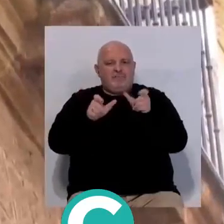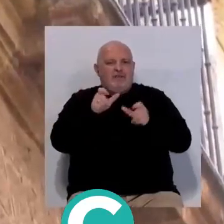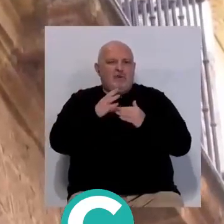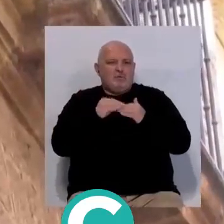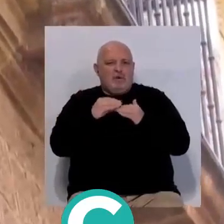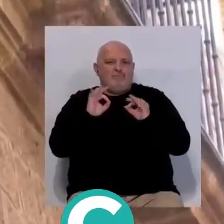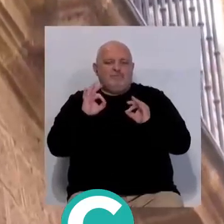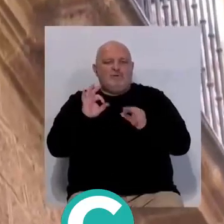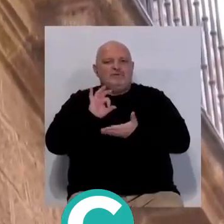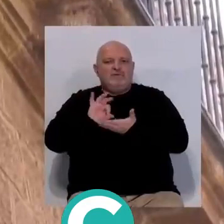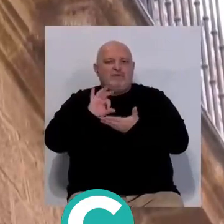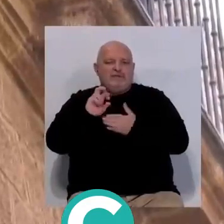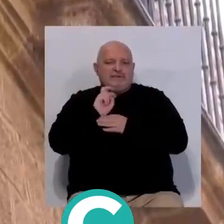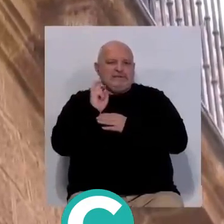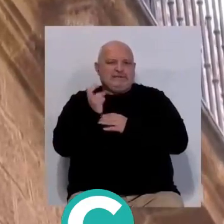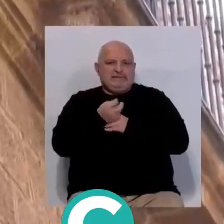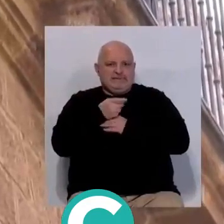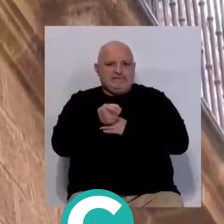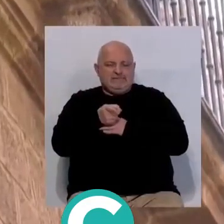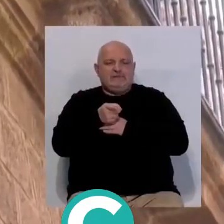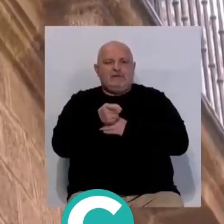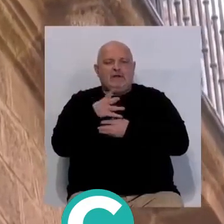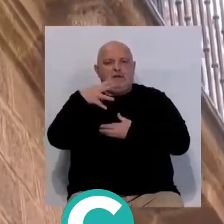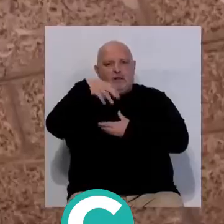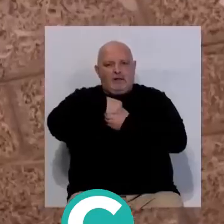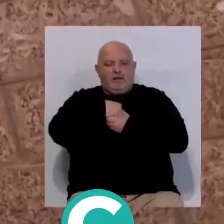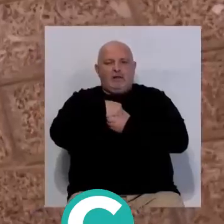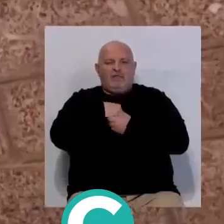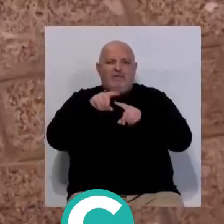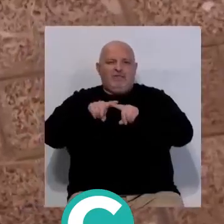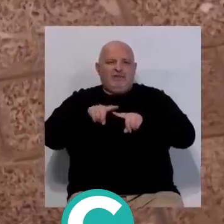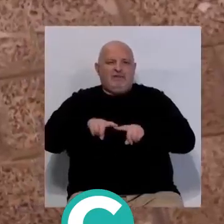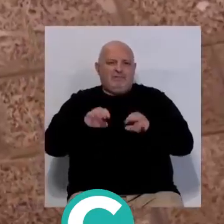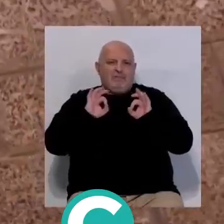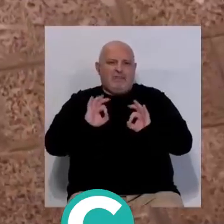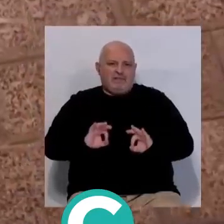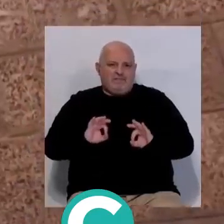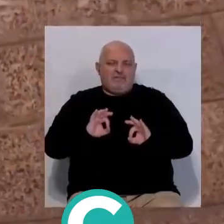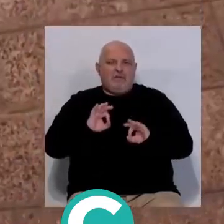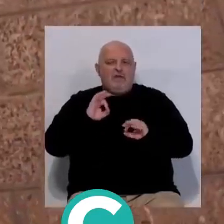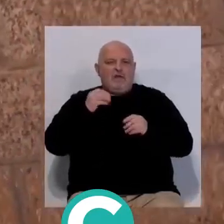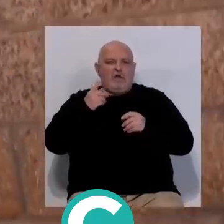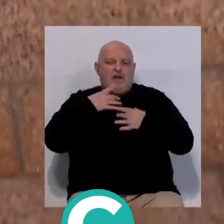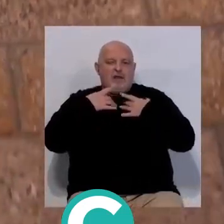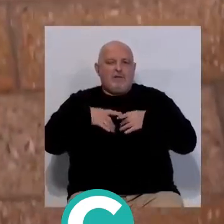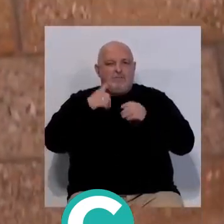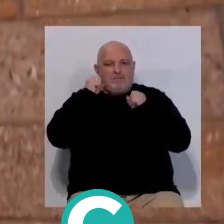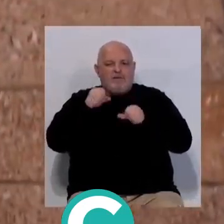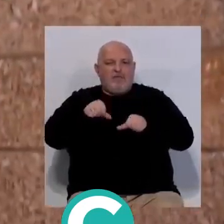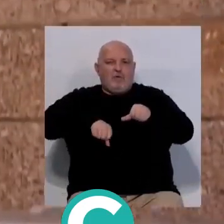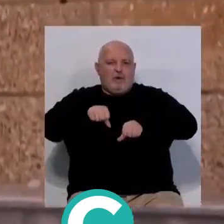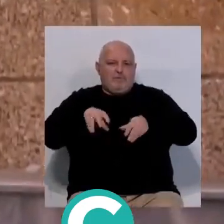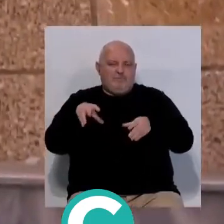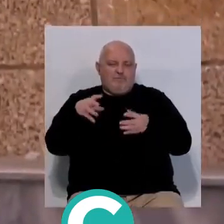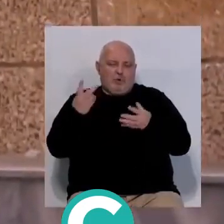pacientes con un servicio multidisciplinar en el que se integran distintos especialistas con los neumólogos y cirujanos al